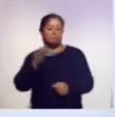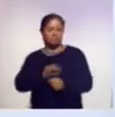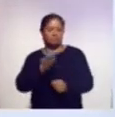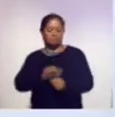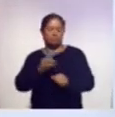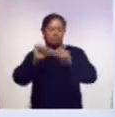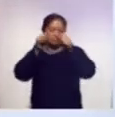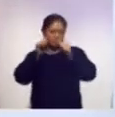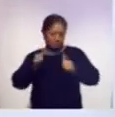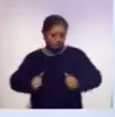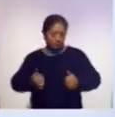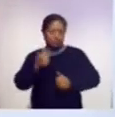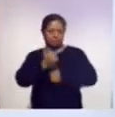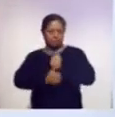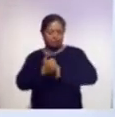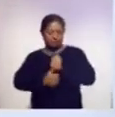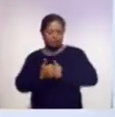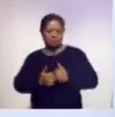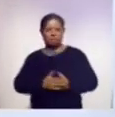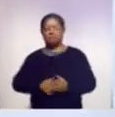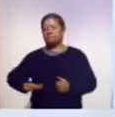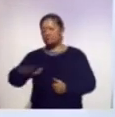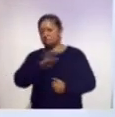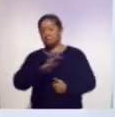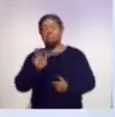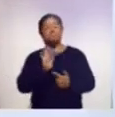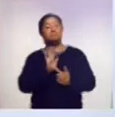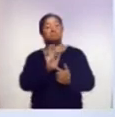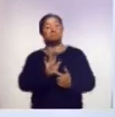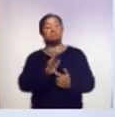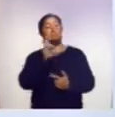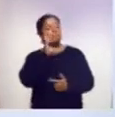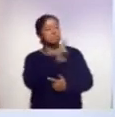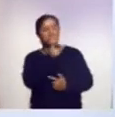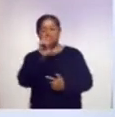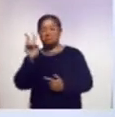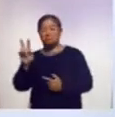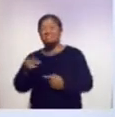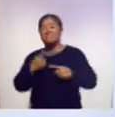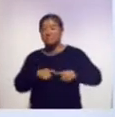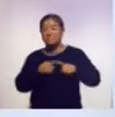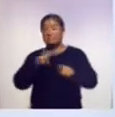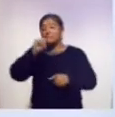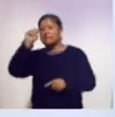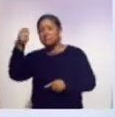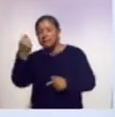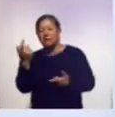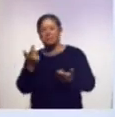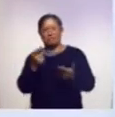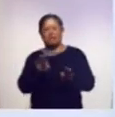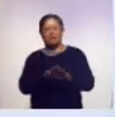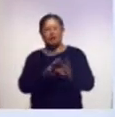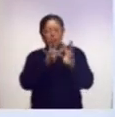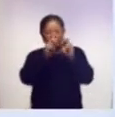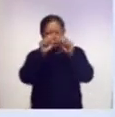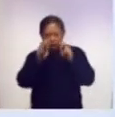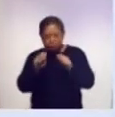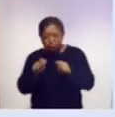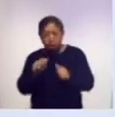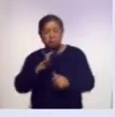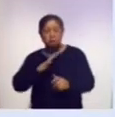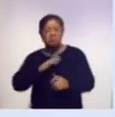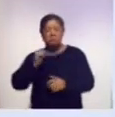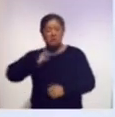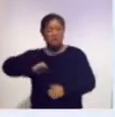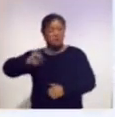popular, en exposiciones que por su belleza y la ejecución de sus técnicas, pues nos hablan de siglos de experimentación